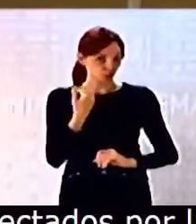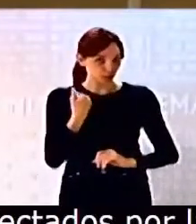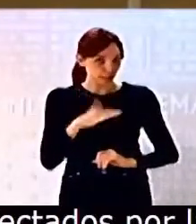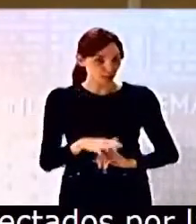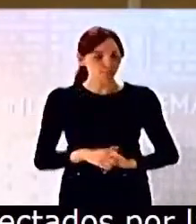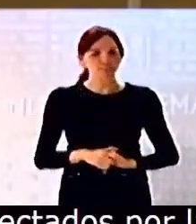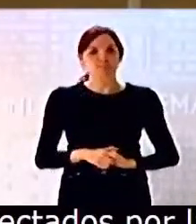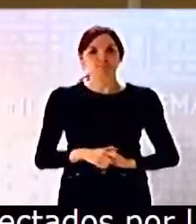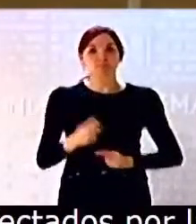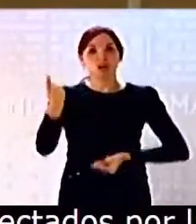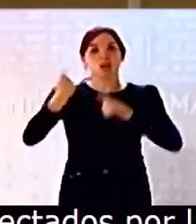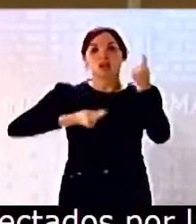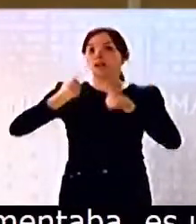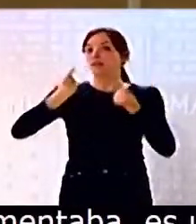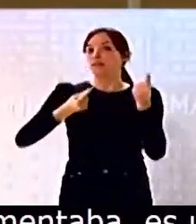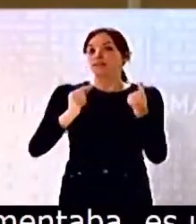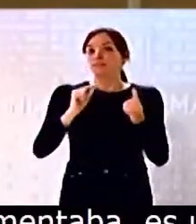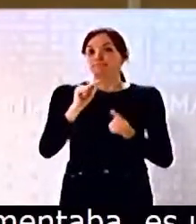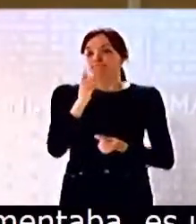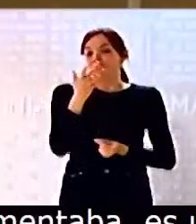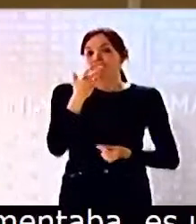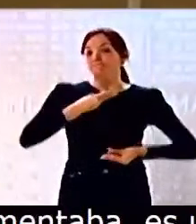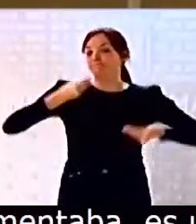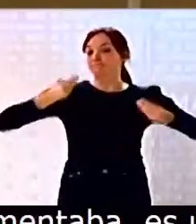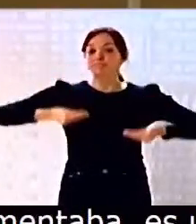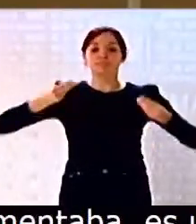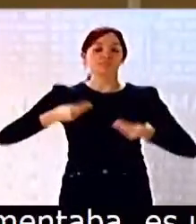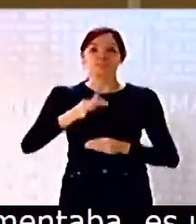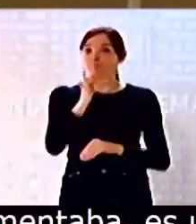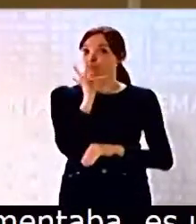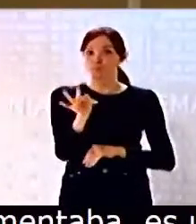es un dato que no vamos a poder conocer,